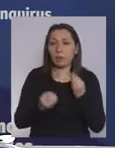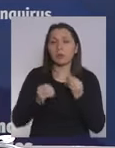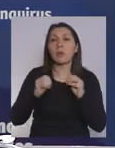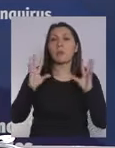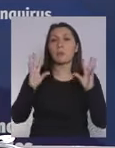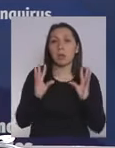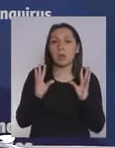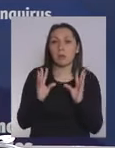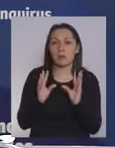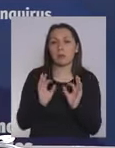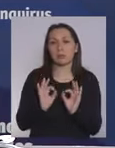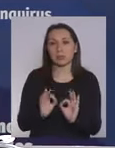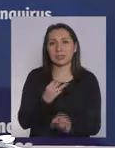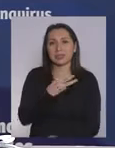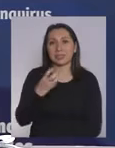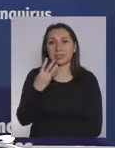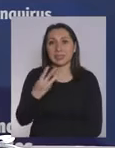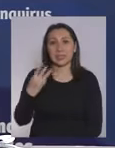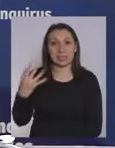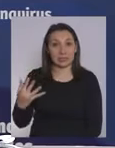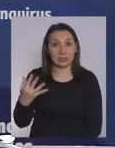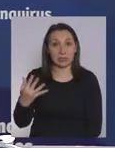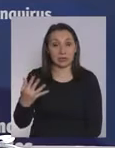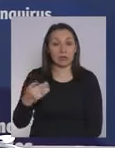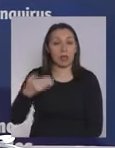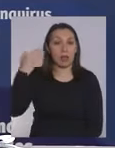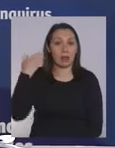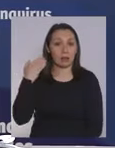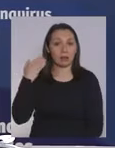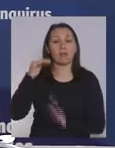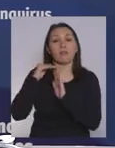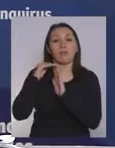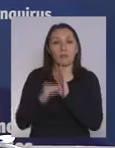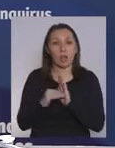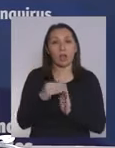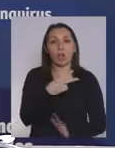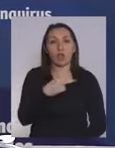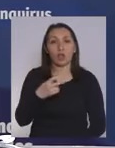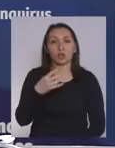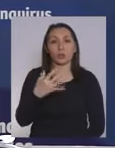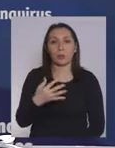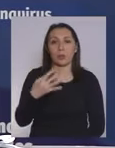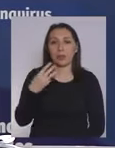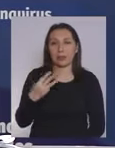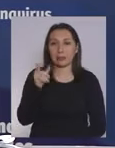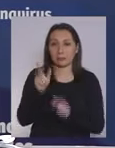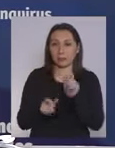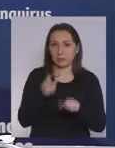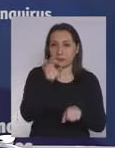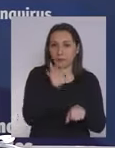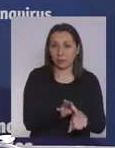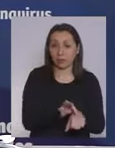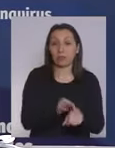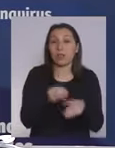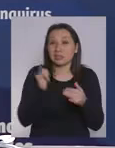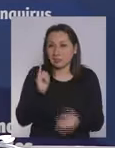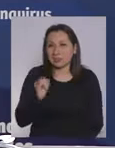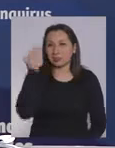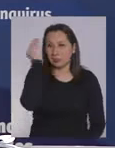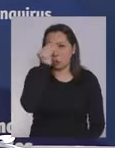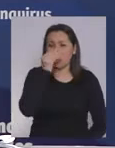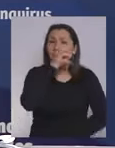disminución de casos de 335 casos a 253 casos pero si estamos preocupados de las